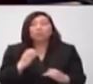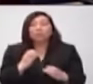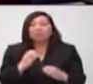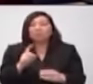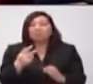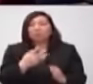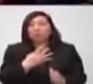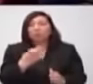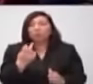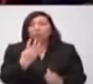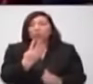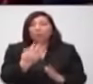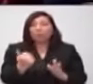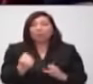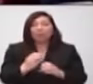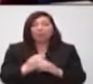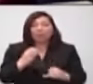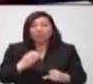son 1.446 buses.